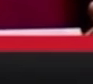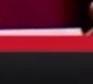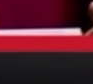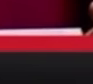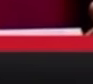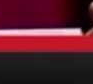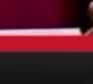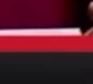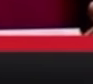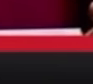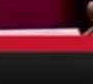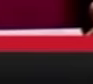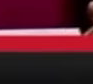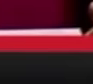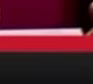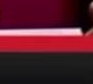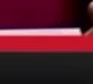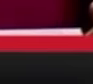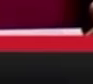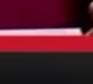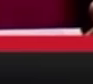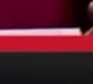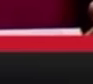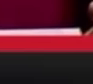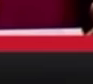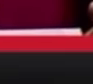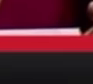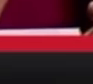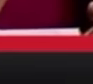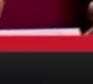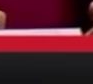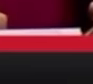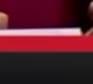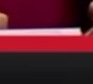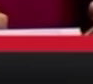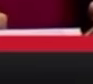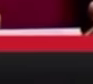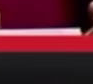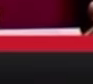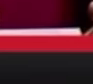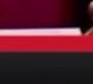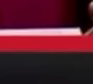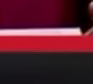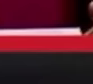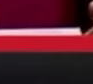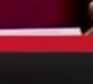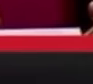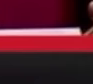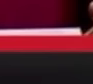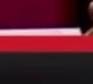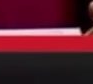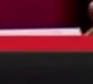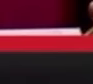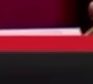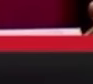que este proyecto Río Verde tenía un fideicomiso de 74.5 millones de dólares y